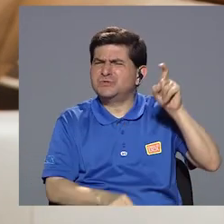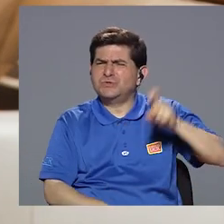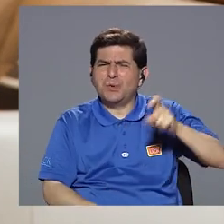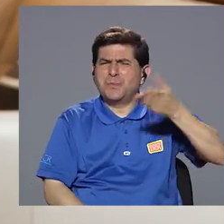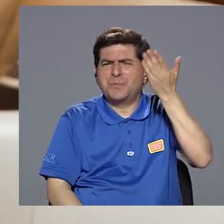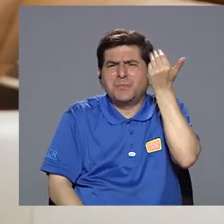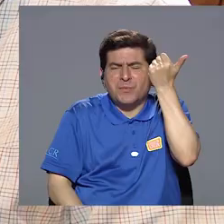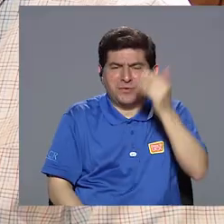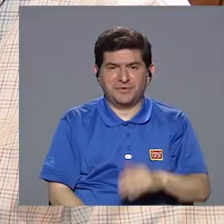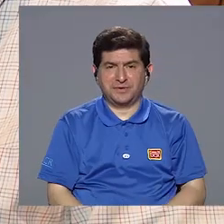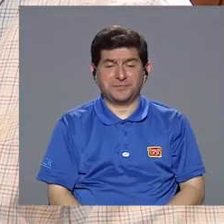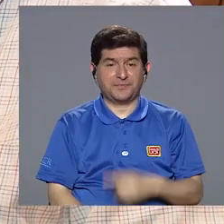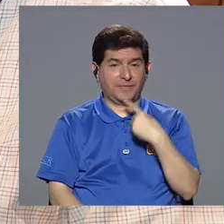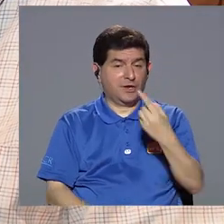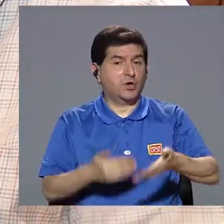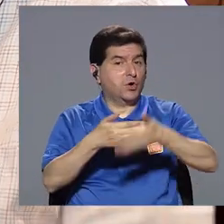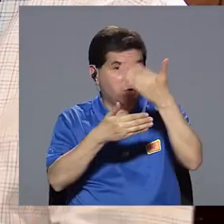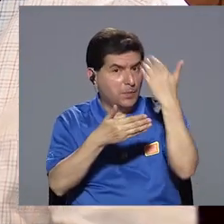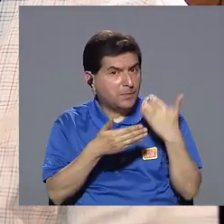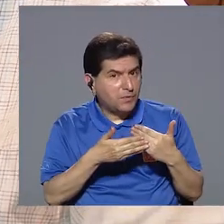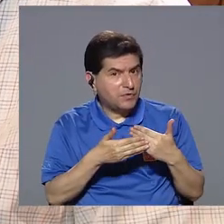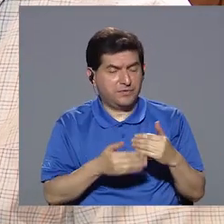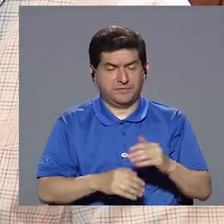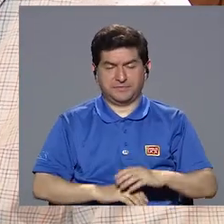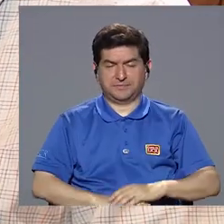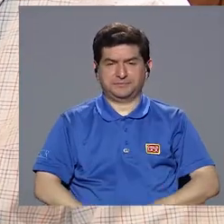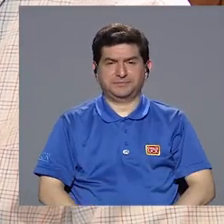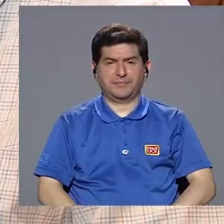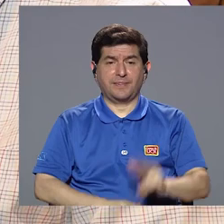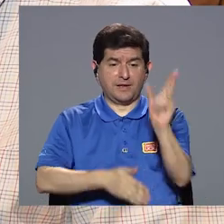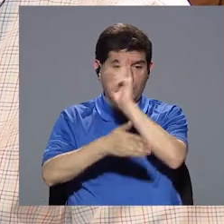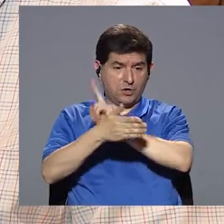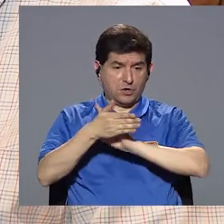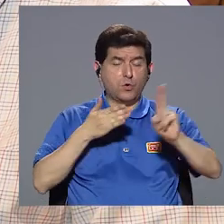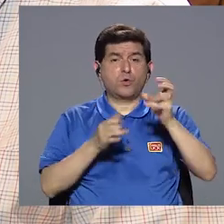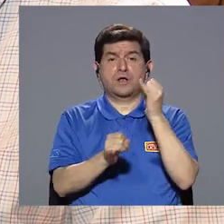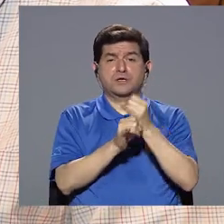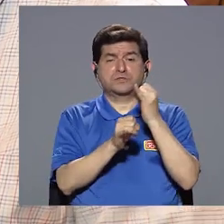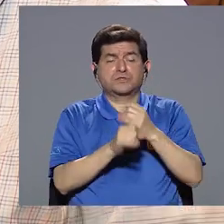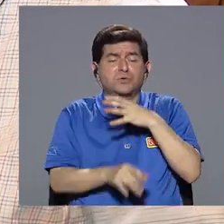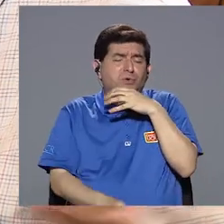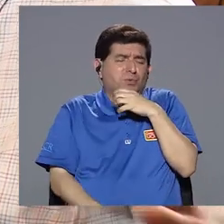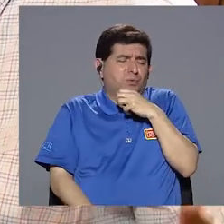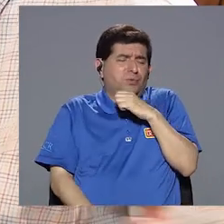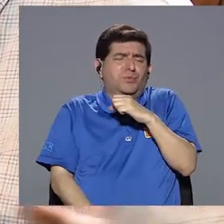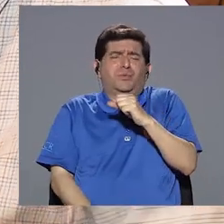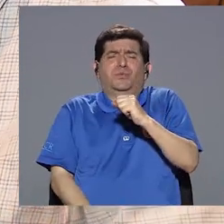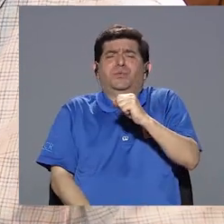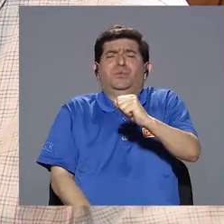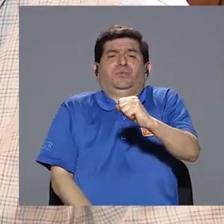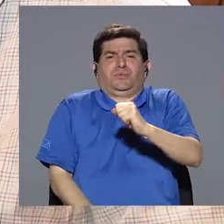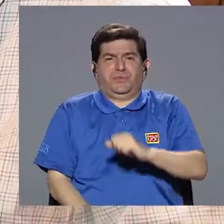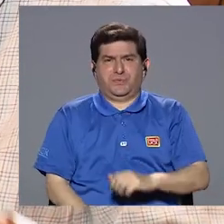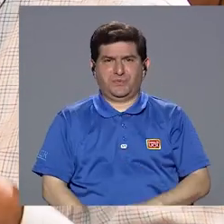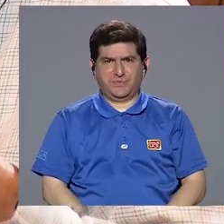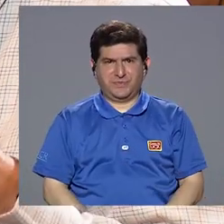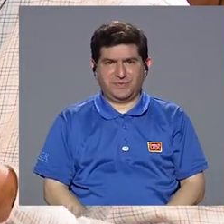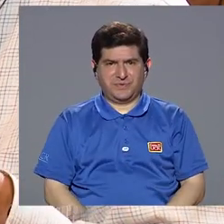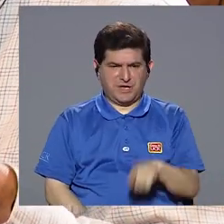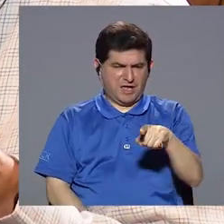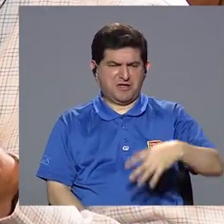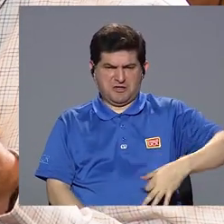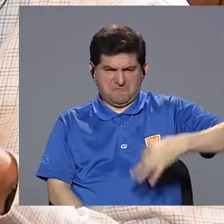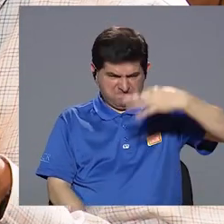una institución esencial bueno efectivamente como mencionaste hace un momento la universidad es una institución muy antigua que